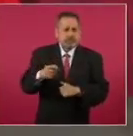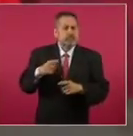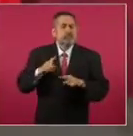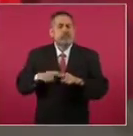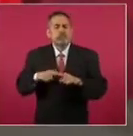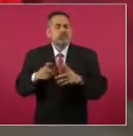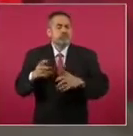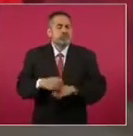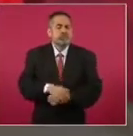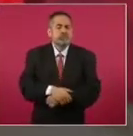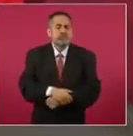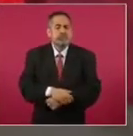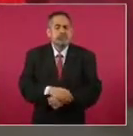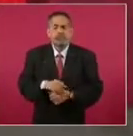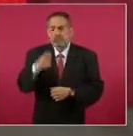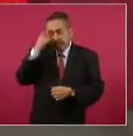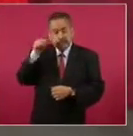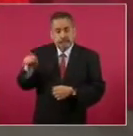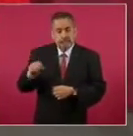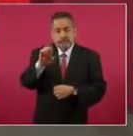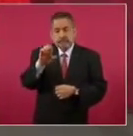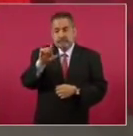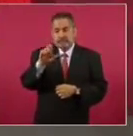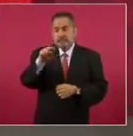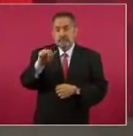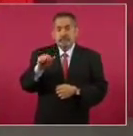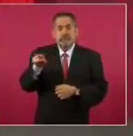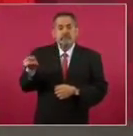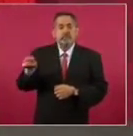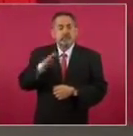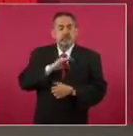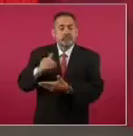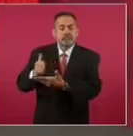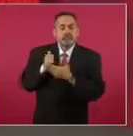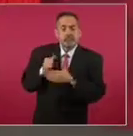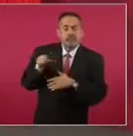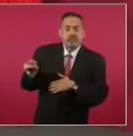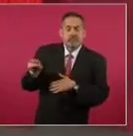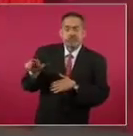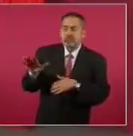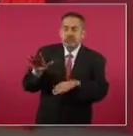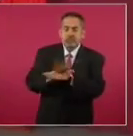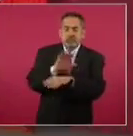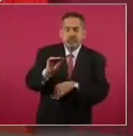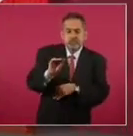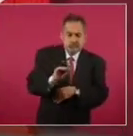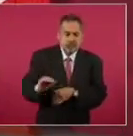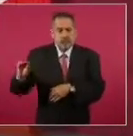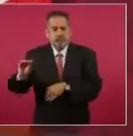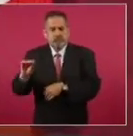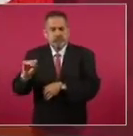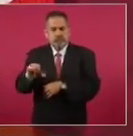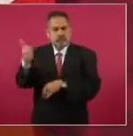buscando que Elena nos ayudara en otra tarea.